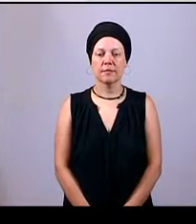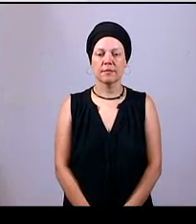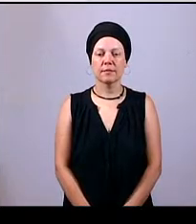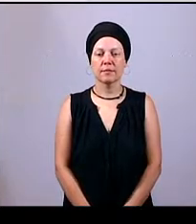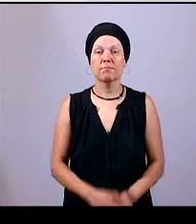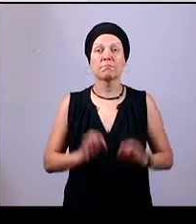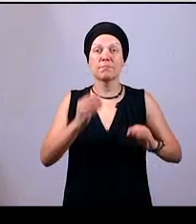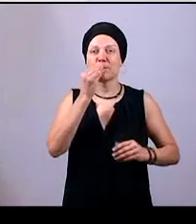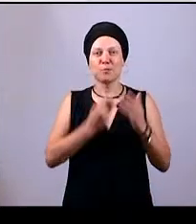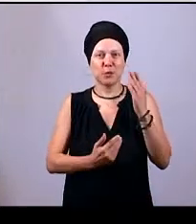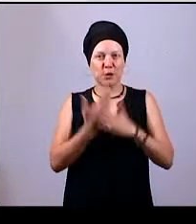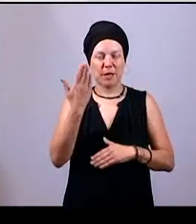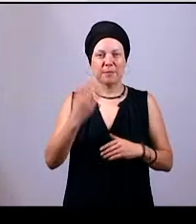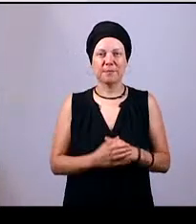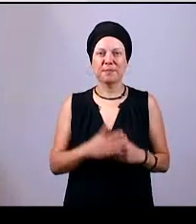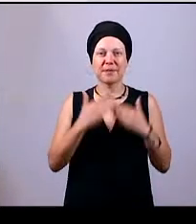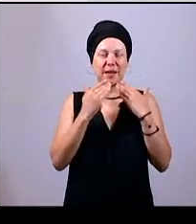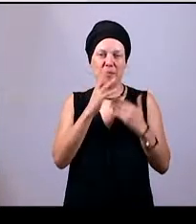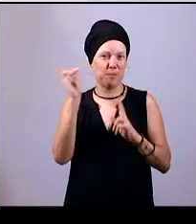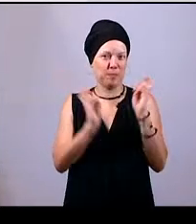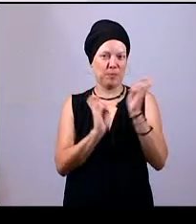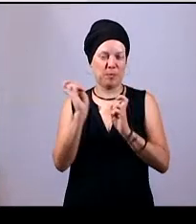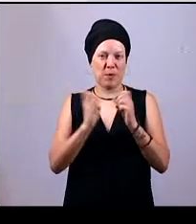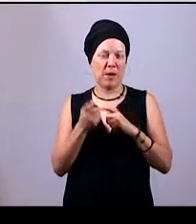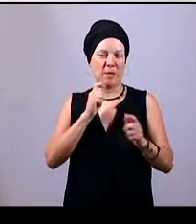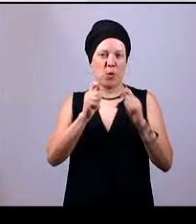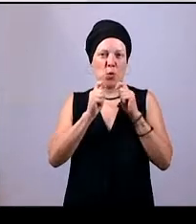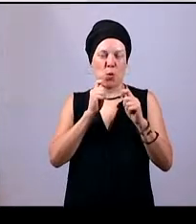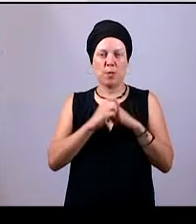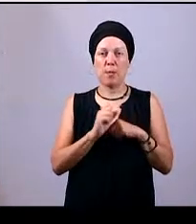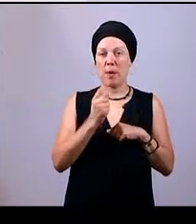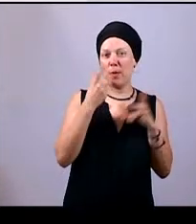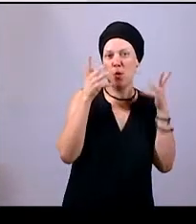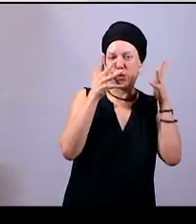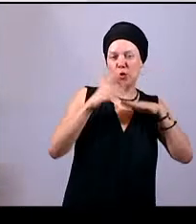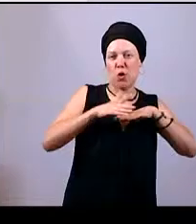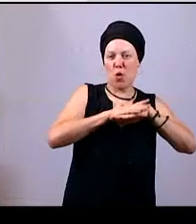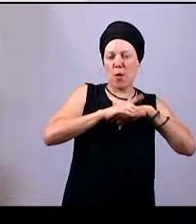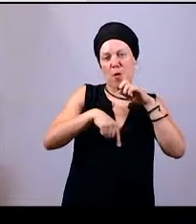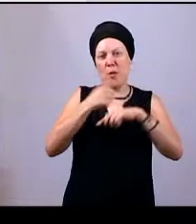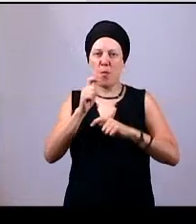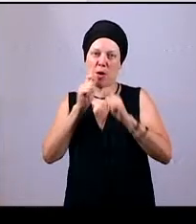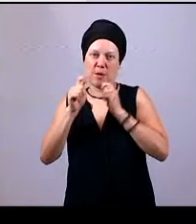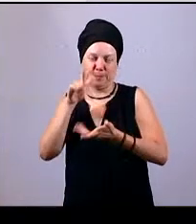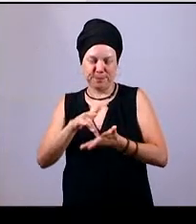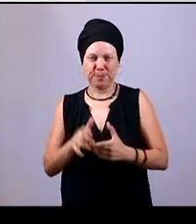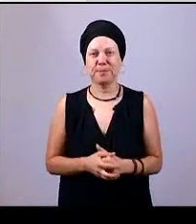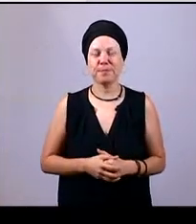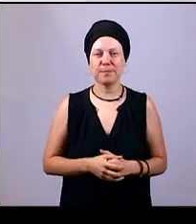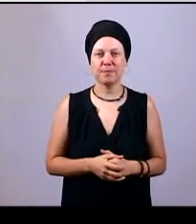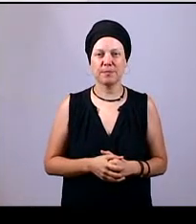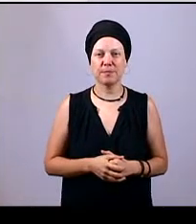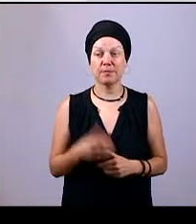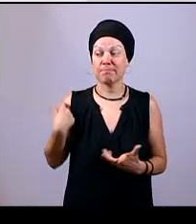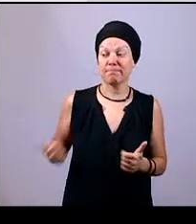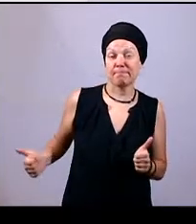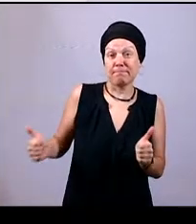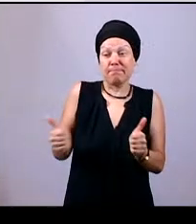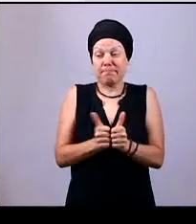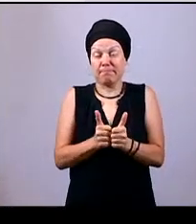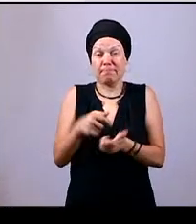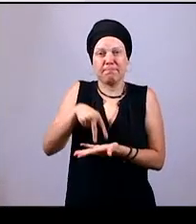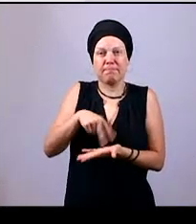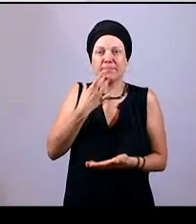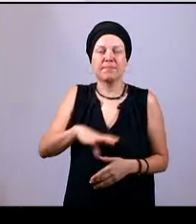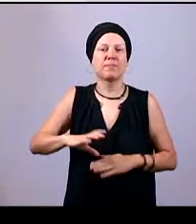Estamos. Muy buenos días. Gracias por asistir a la rueda de prensa posterior al Consejo de Gobierno. Me acompaña en esta comparecencia